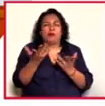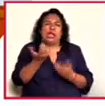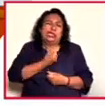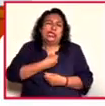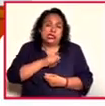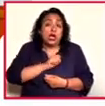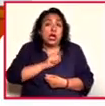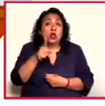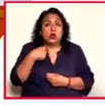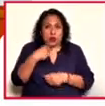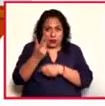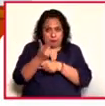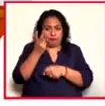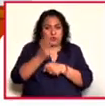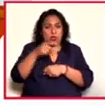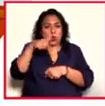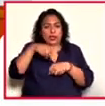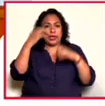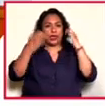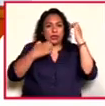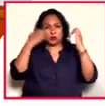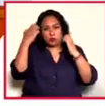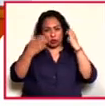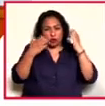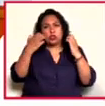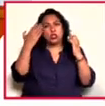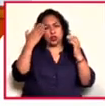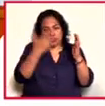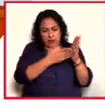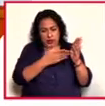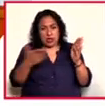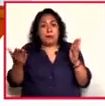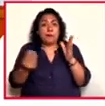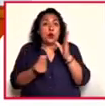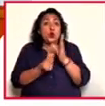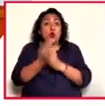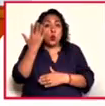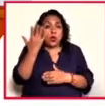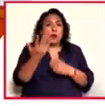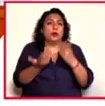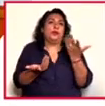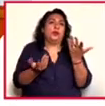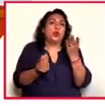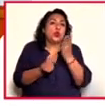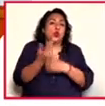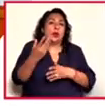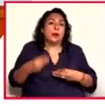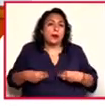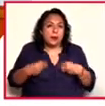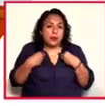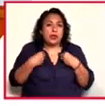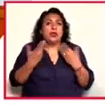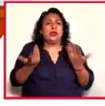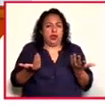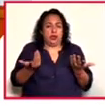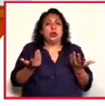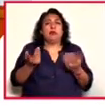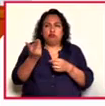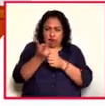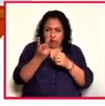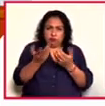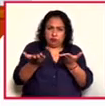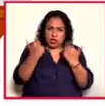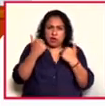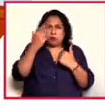invito en esta exposición y en este periodo nuevo, de la nueva vida y de la nueva era, a quitarte